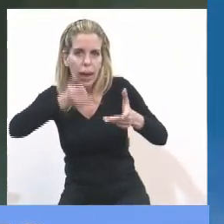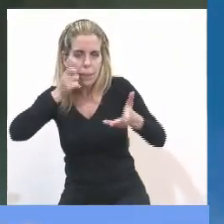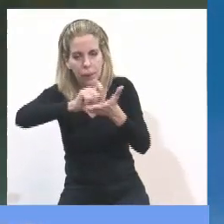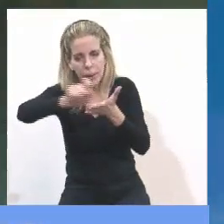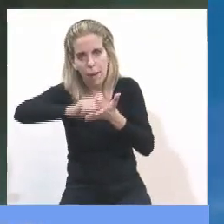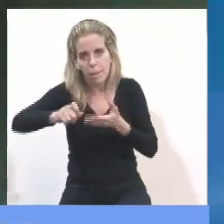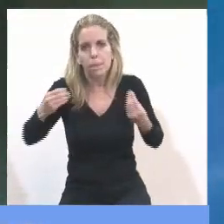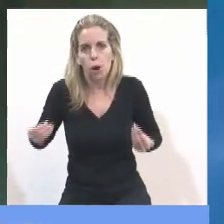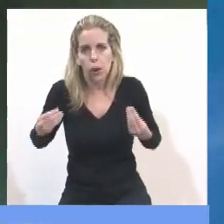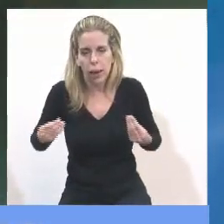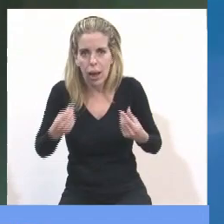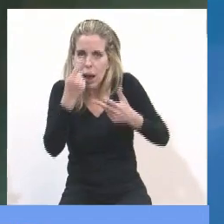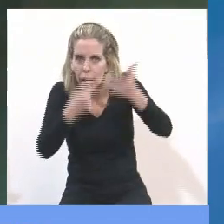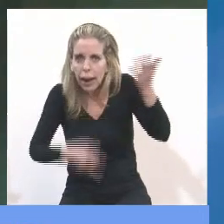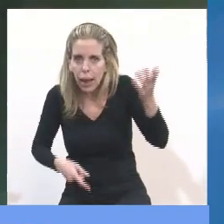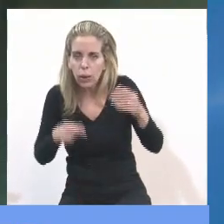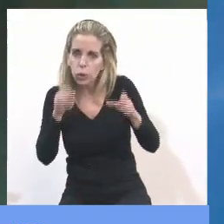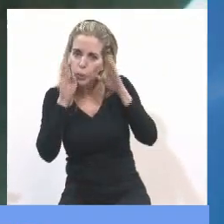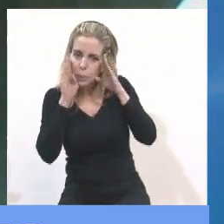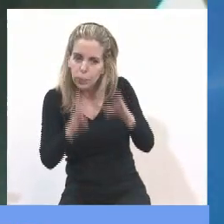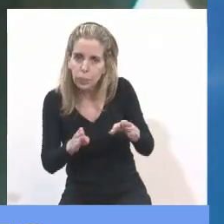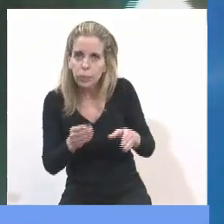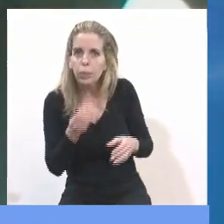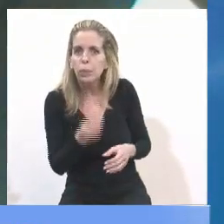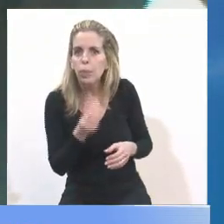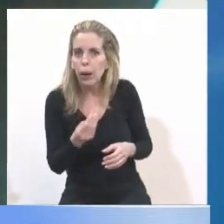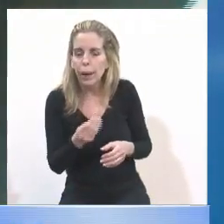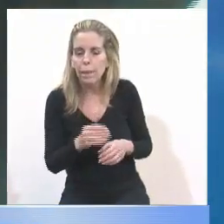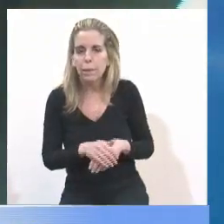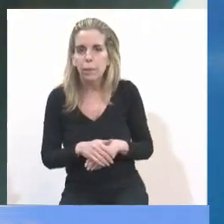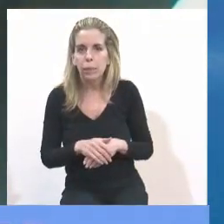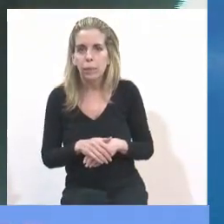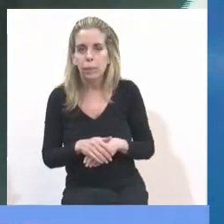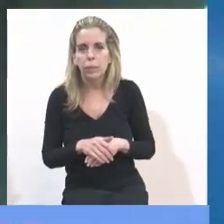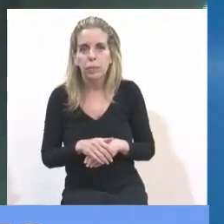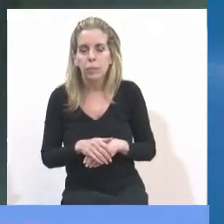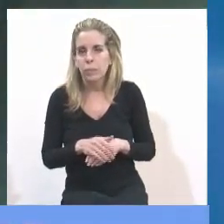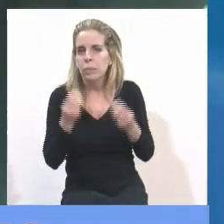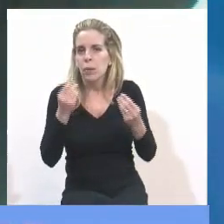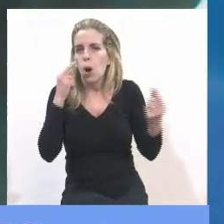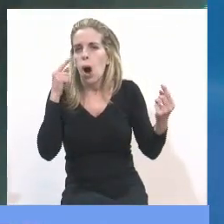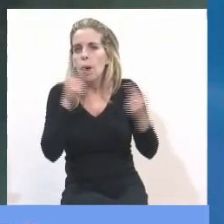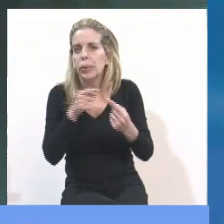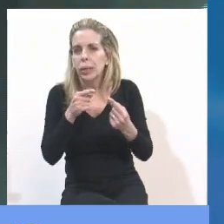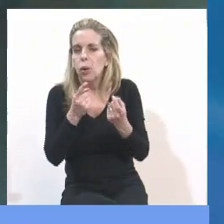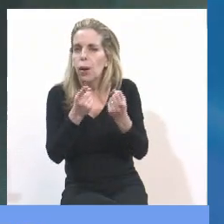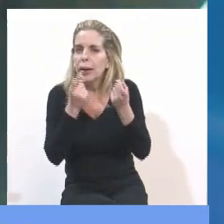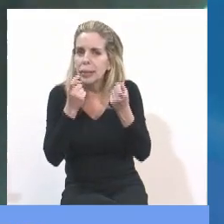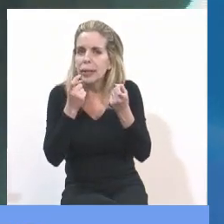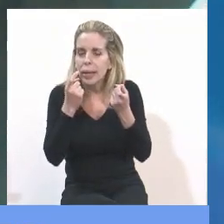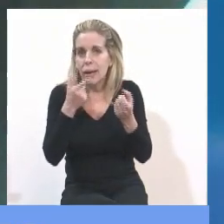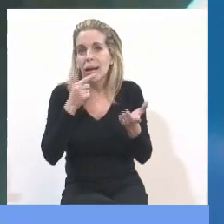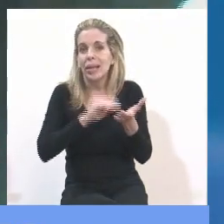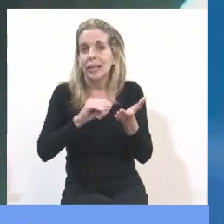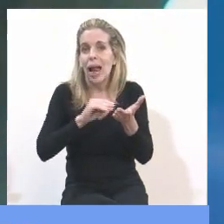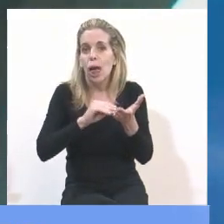cada institución. Y voy al porqué de con qué finalidad se requiere la cooperación del